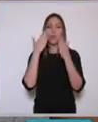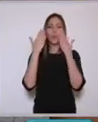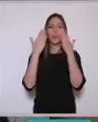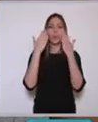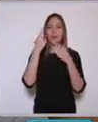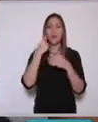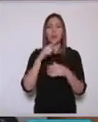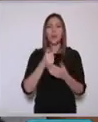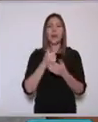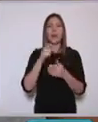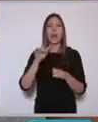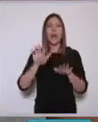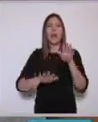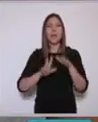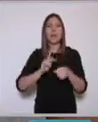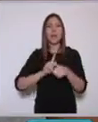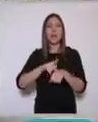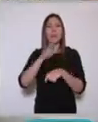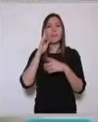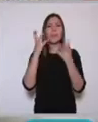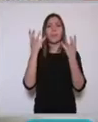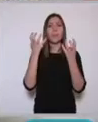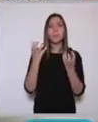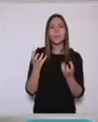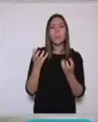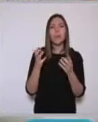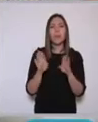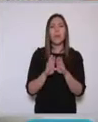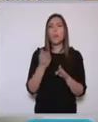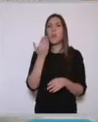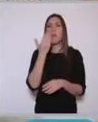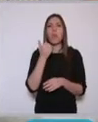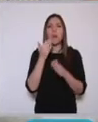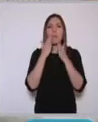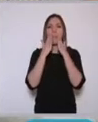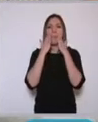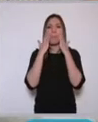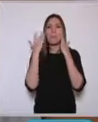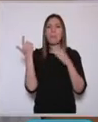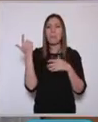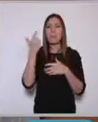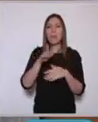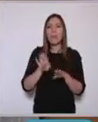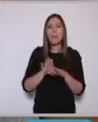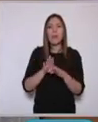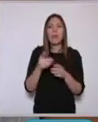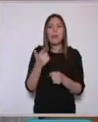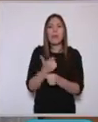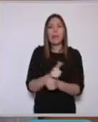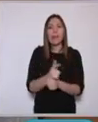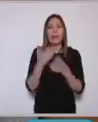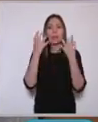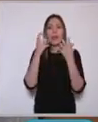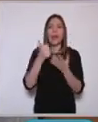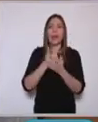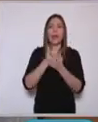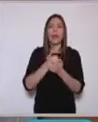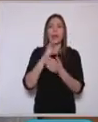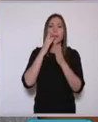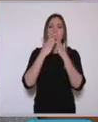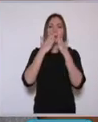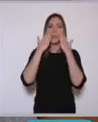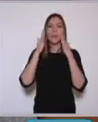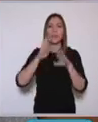para esa piel que se ve en un tono gris, desvitalizada, sin vida, y te va a ayudar